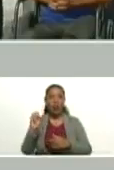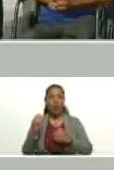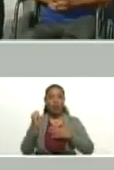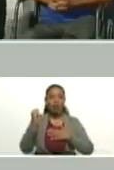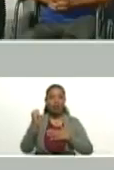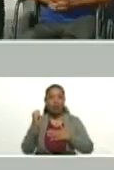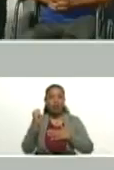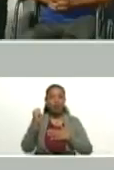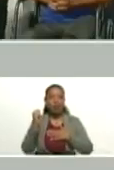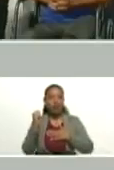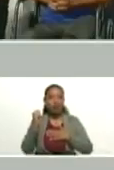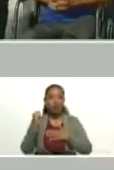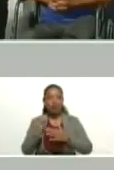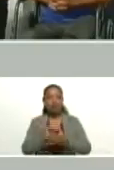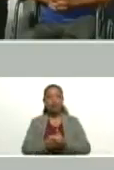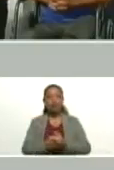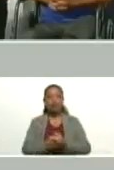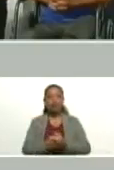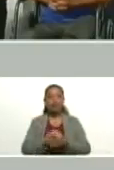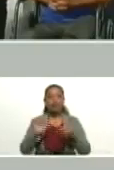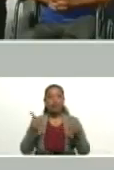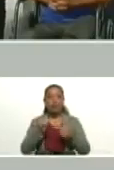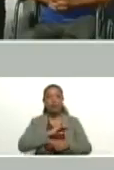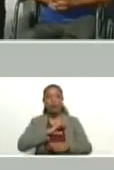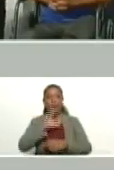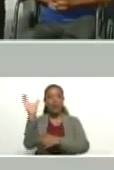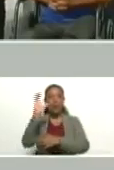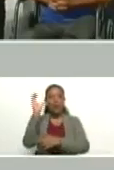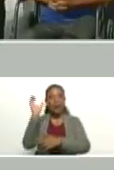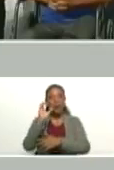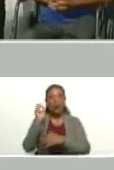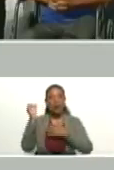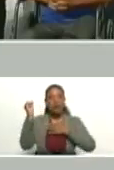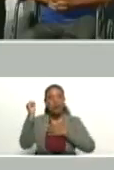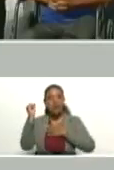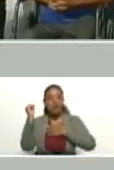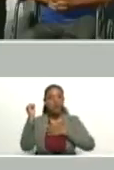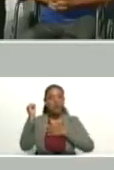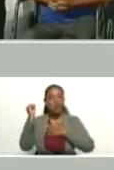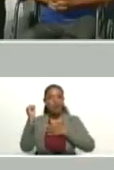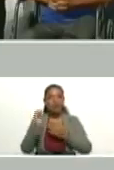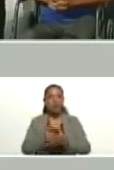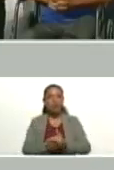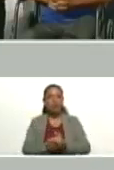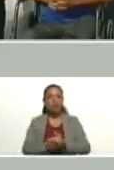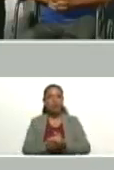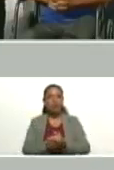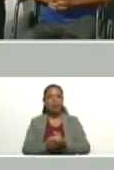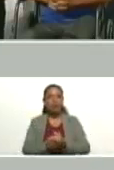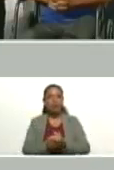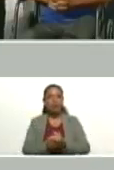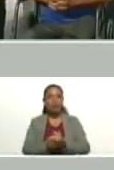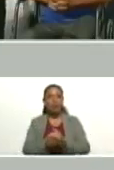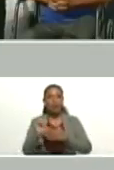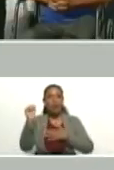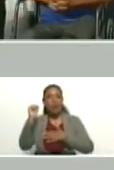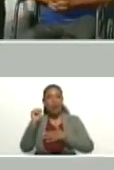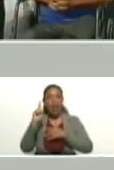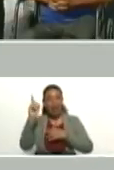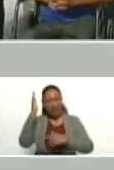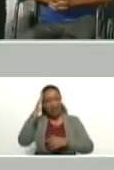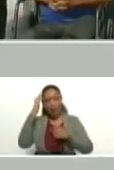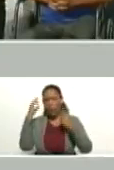racarrán. Un vallenato. Y mueve el, ya sabes, el esqueleto. Freddy es tremendo